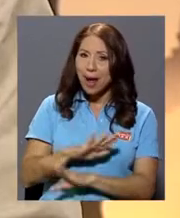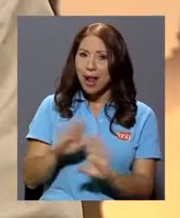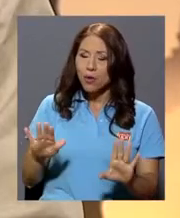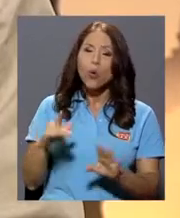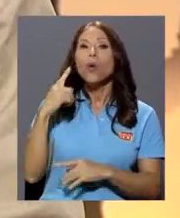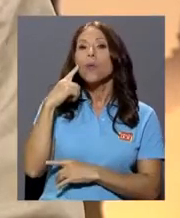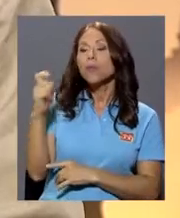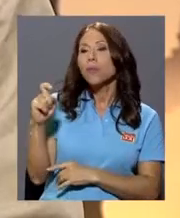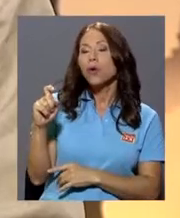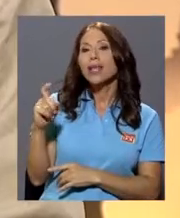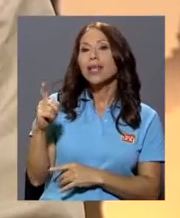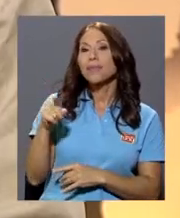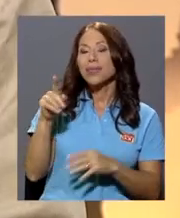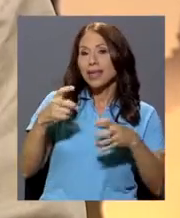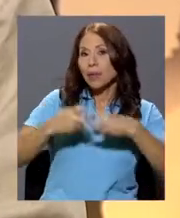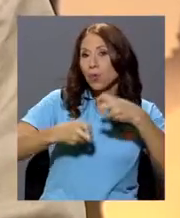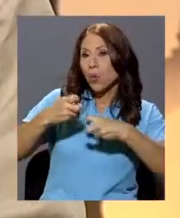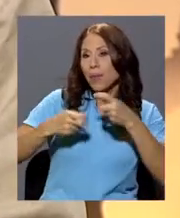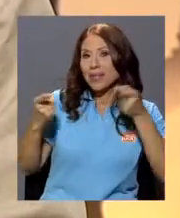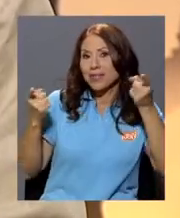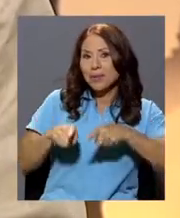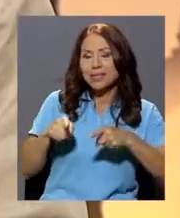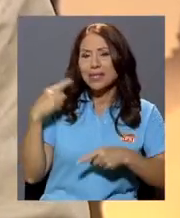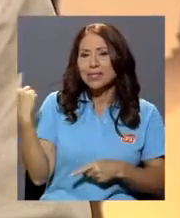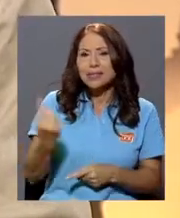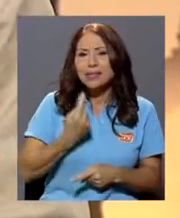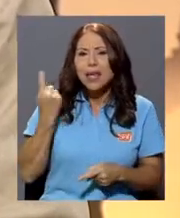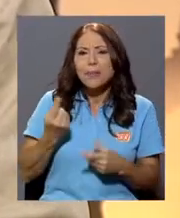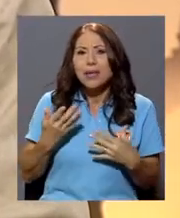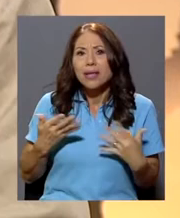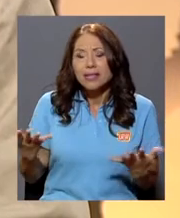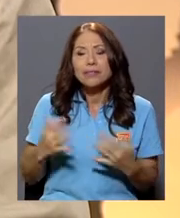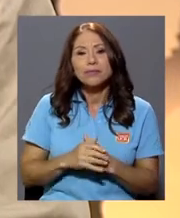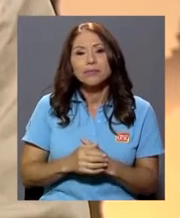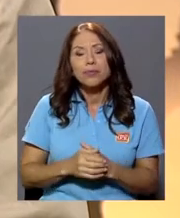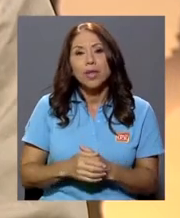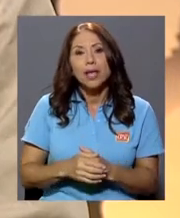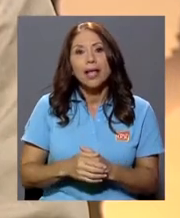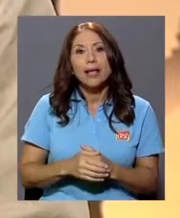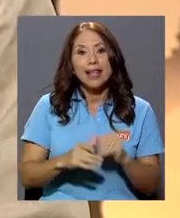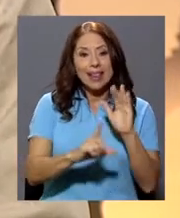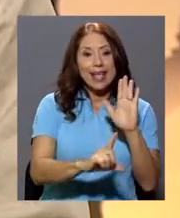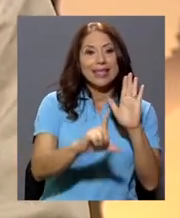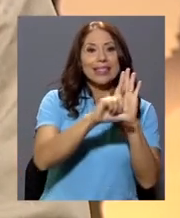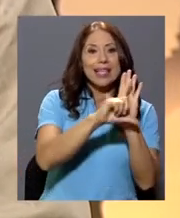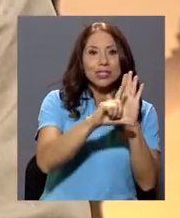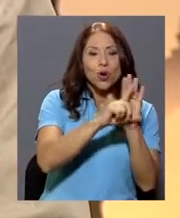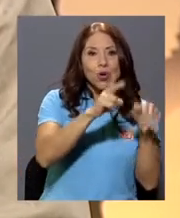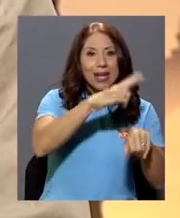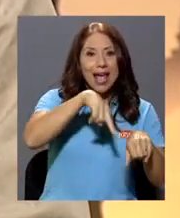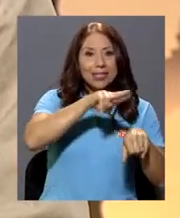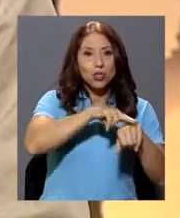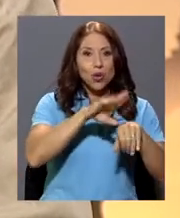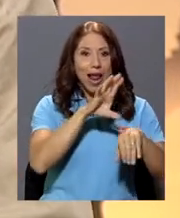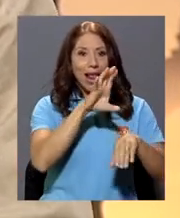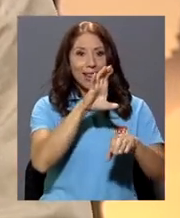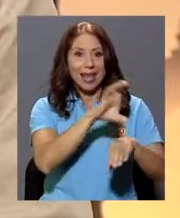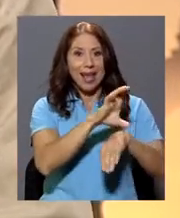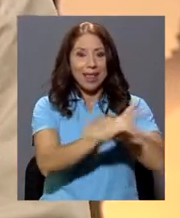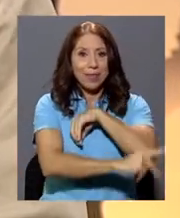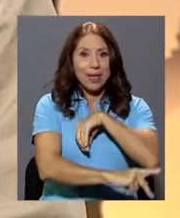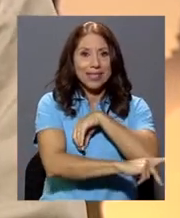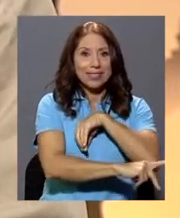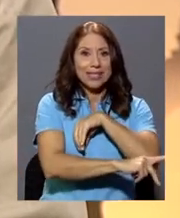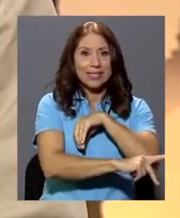malo, porque ahí el problema que se presenta siempre es la relación entre la legislación nacional con la